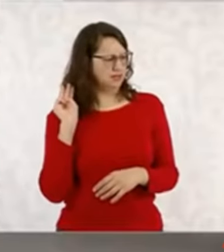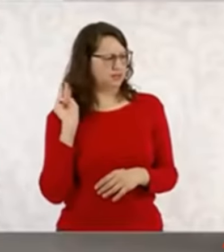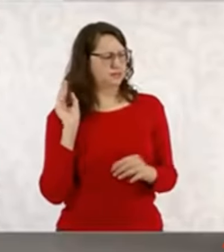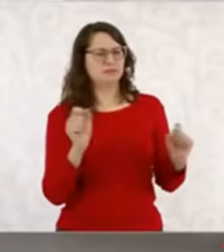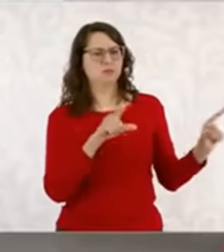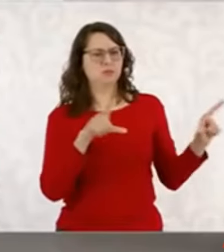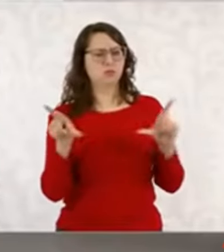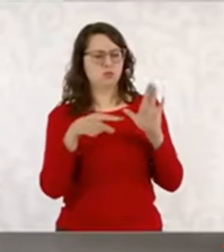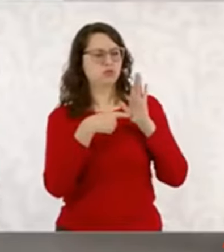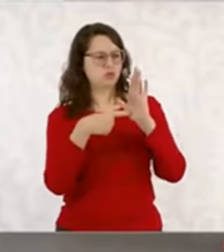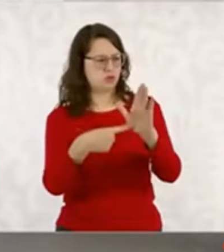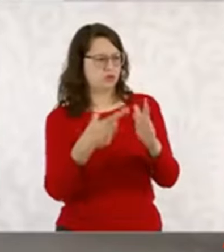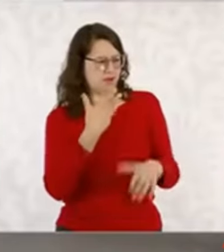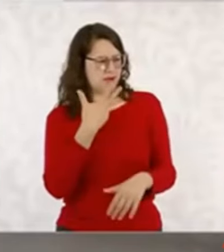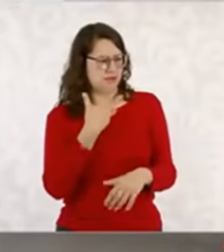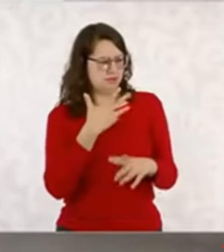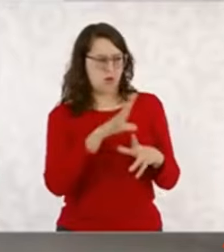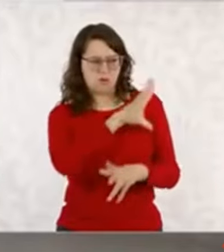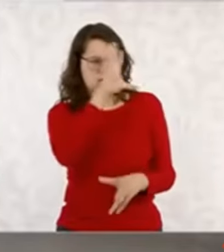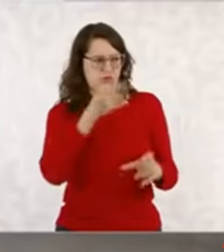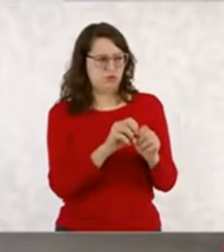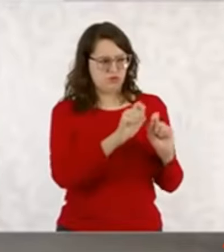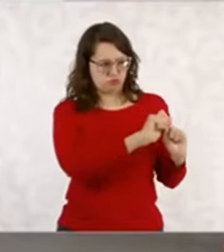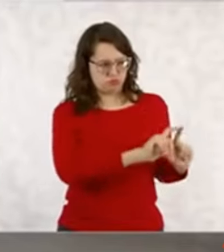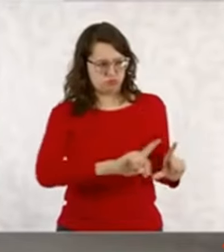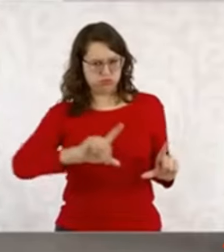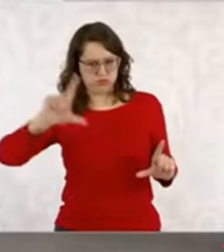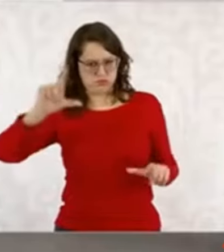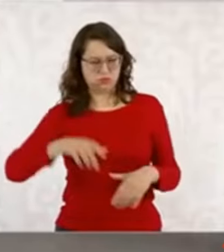El miércoles, a ver si la tienes por ahí.